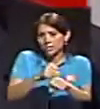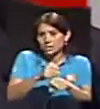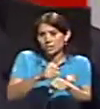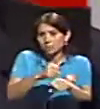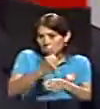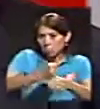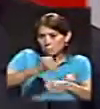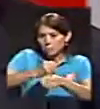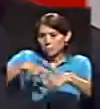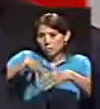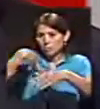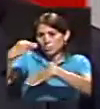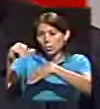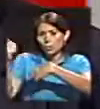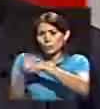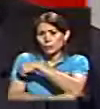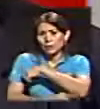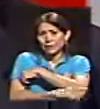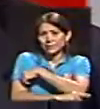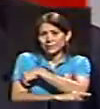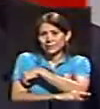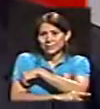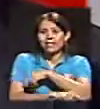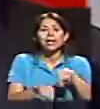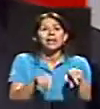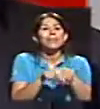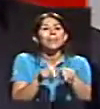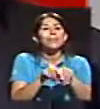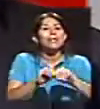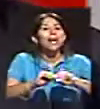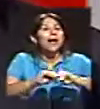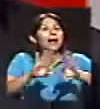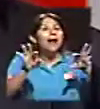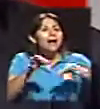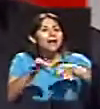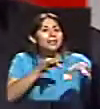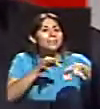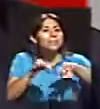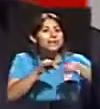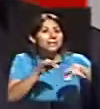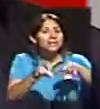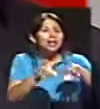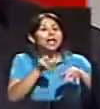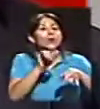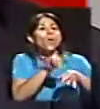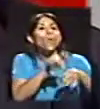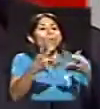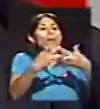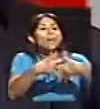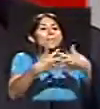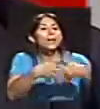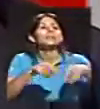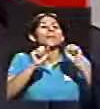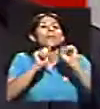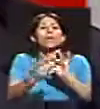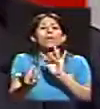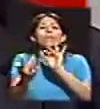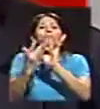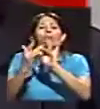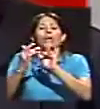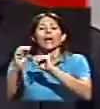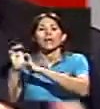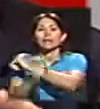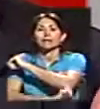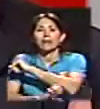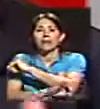aclara aún su salida como empresa al extranjero, ¿va? En ese sentido, es